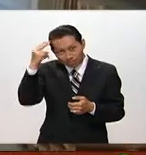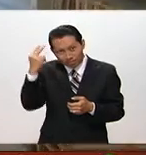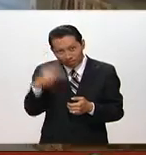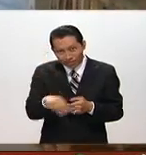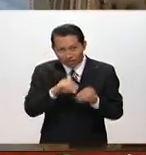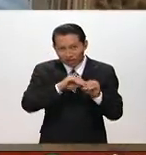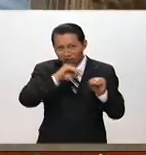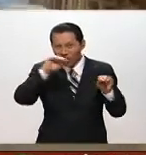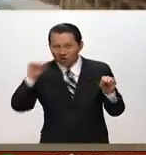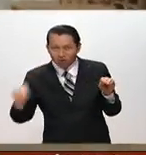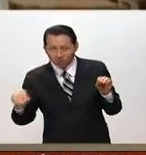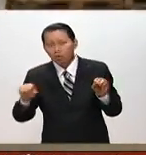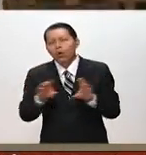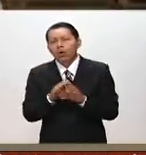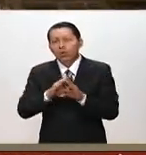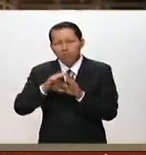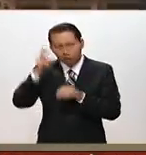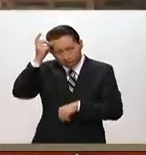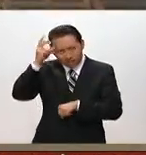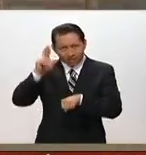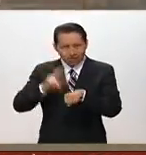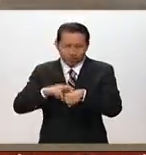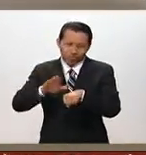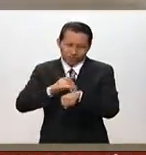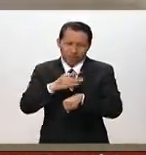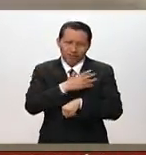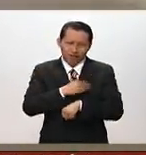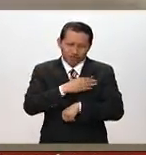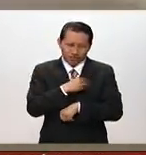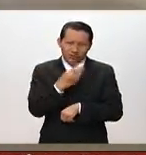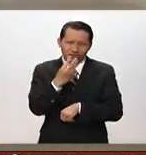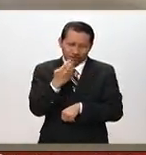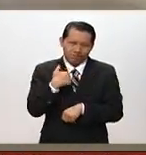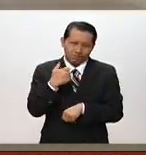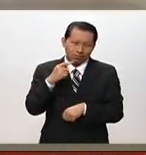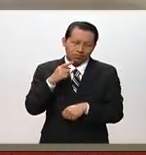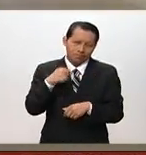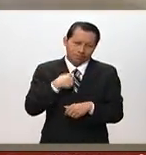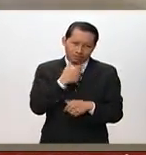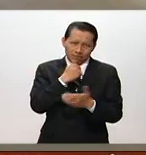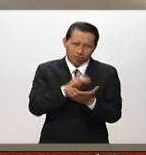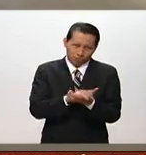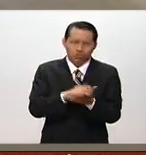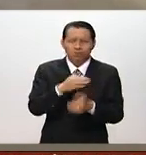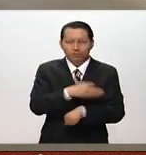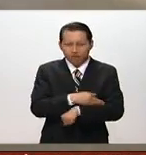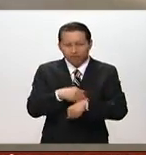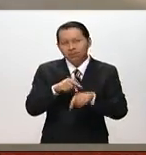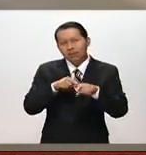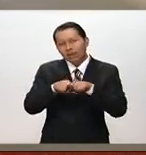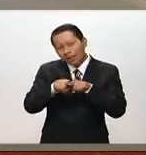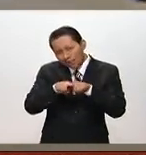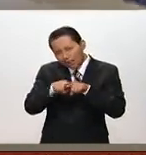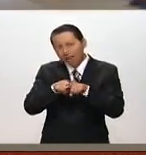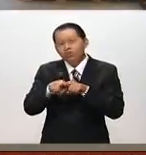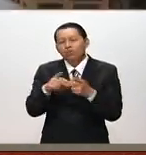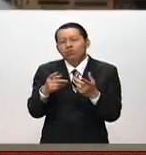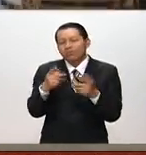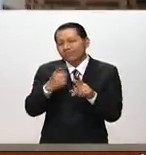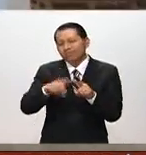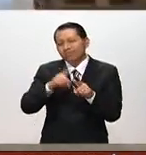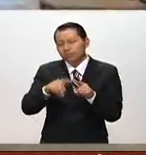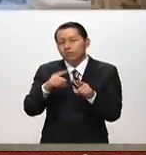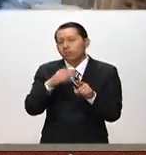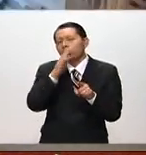nivel dirección, porque tengo 3 hijos en Chihuahua y mi marido, una familia, mis hermanos, ya no